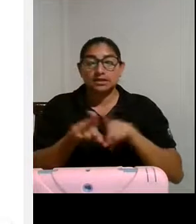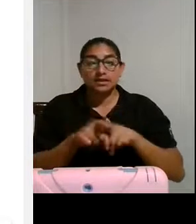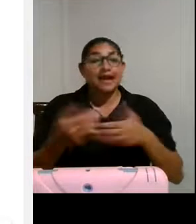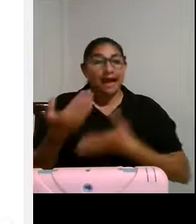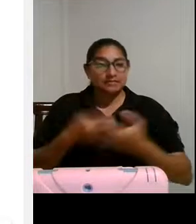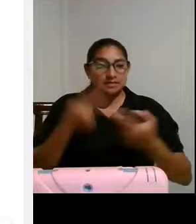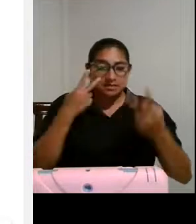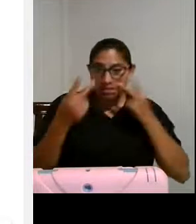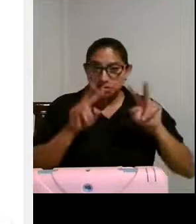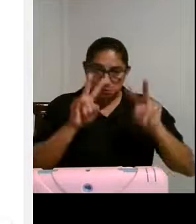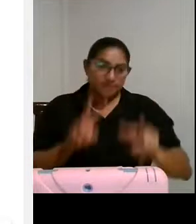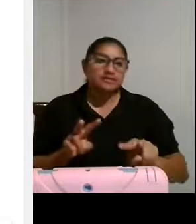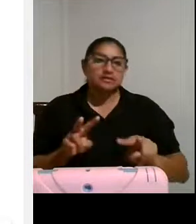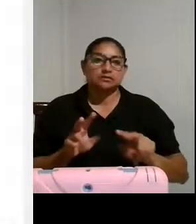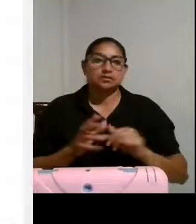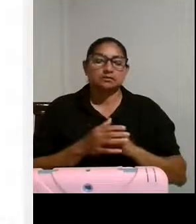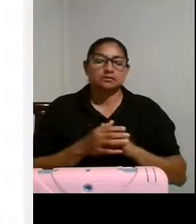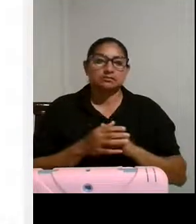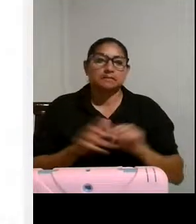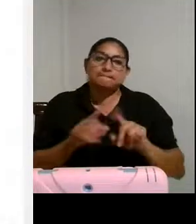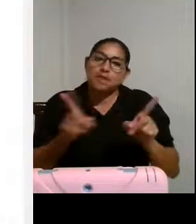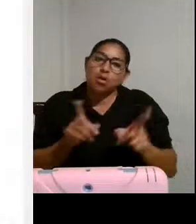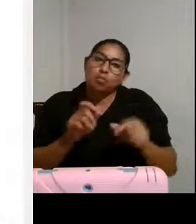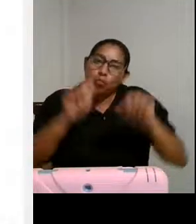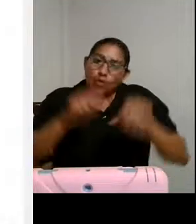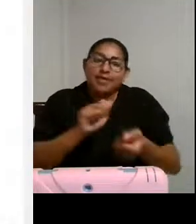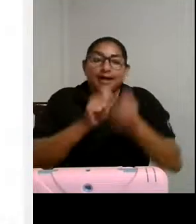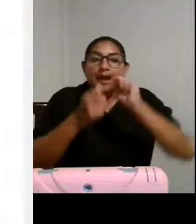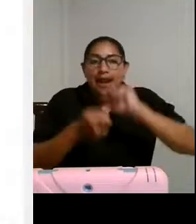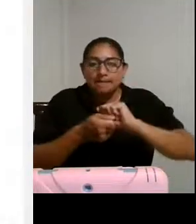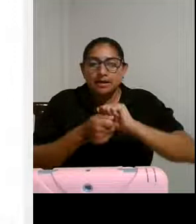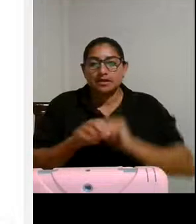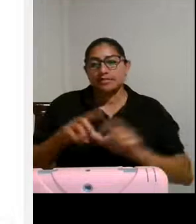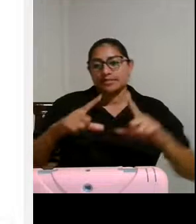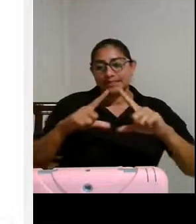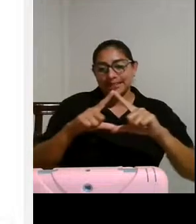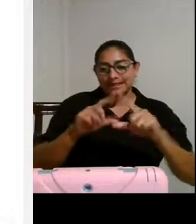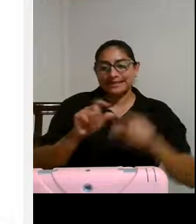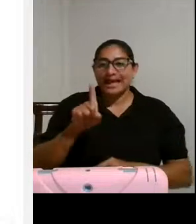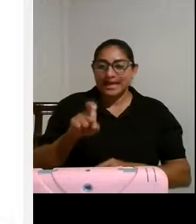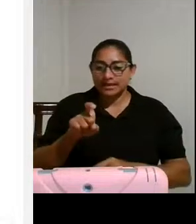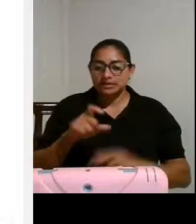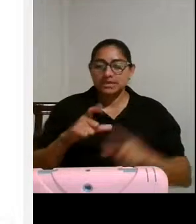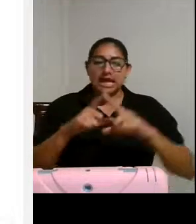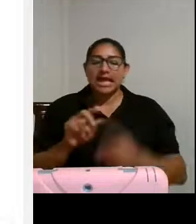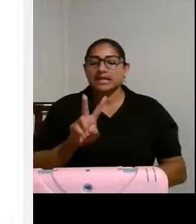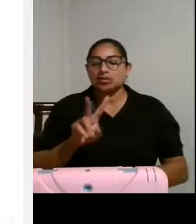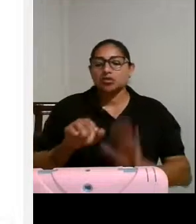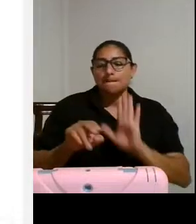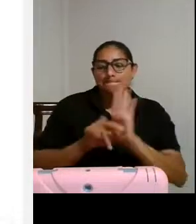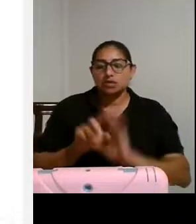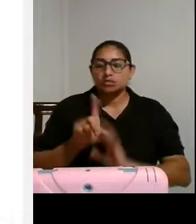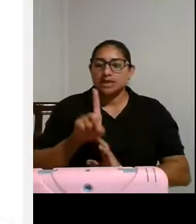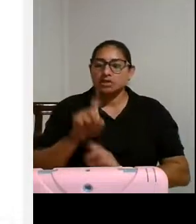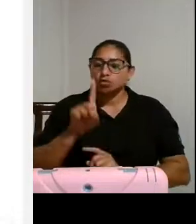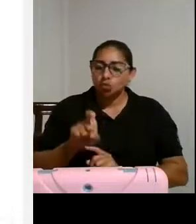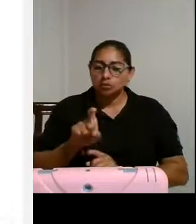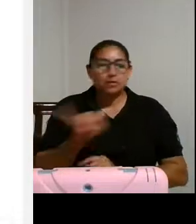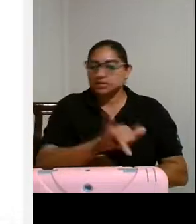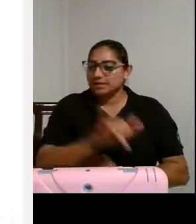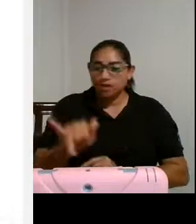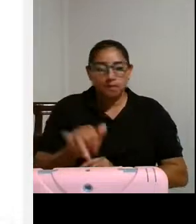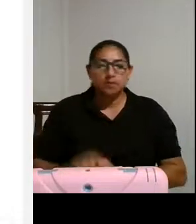antes. Digamos, puede cambiar que, por ejemplo, en lugar de delta X, pongan X2 menos X1, pero es lo mismo,